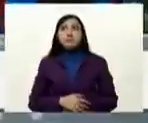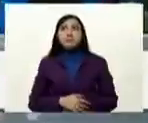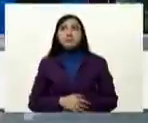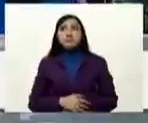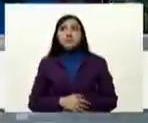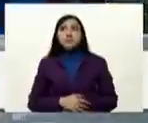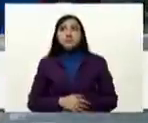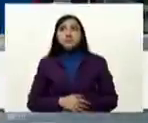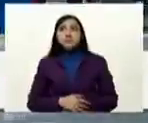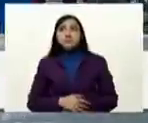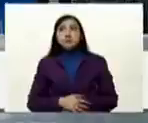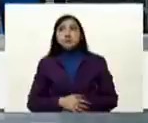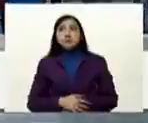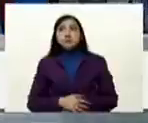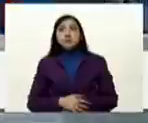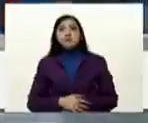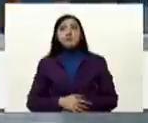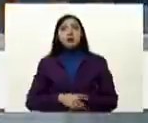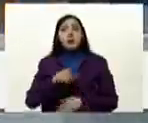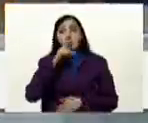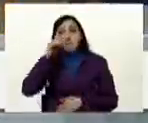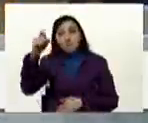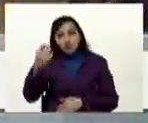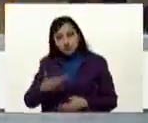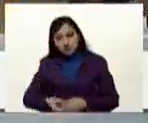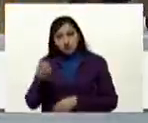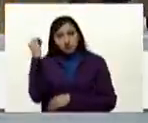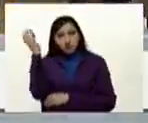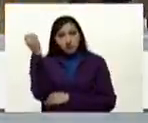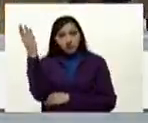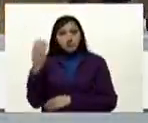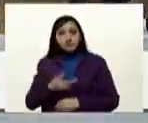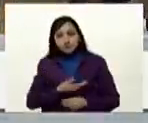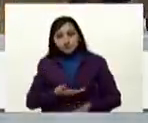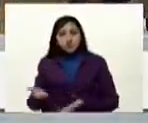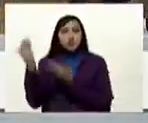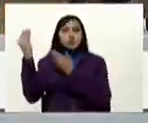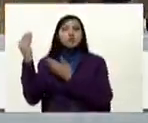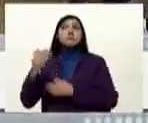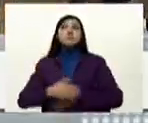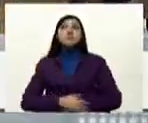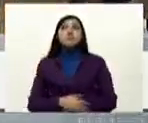Bueno, mi presidente, adelante, presidente.